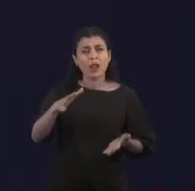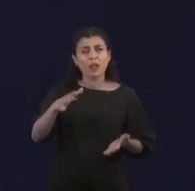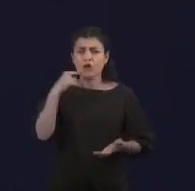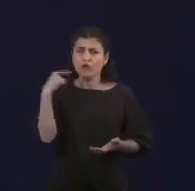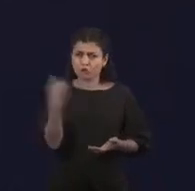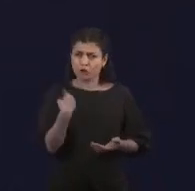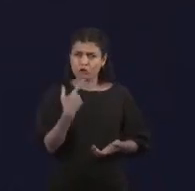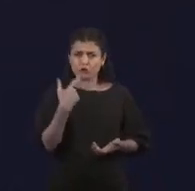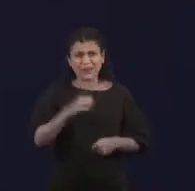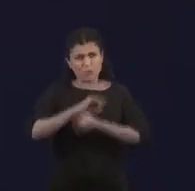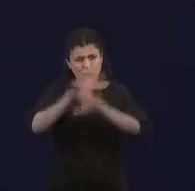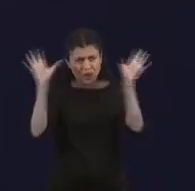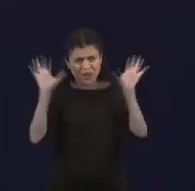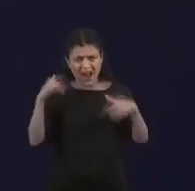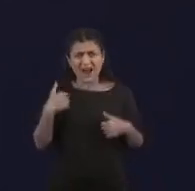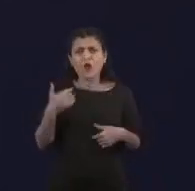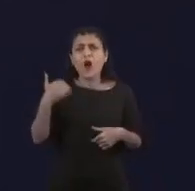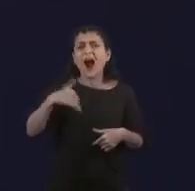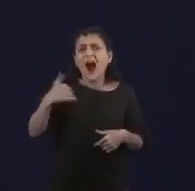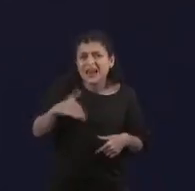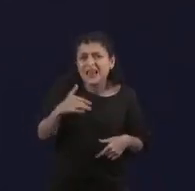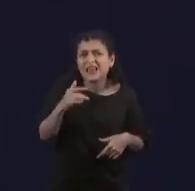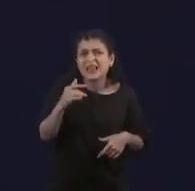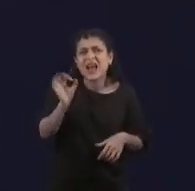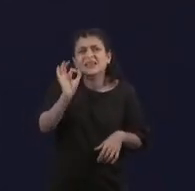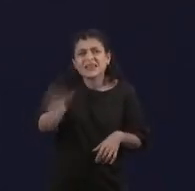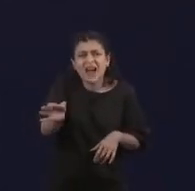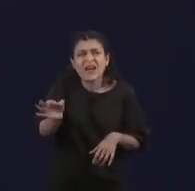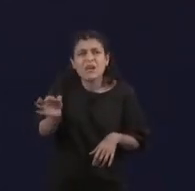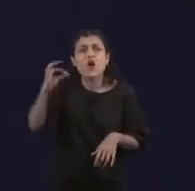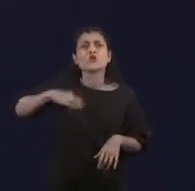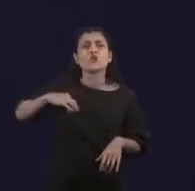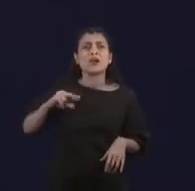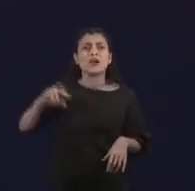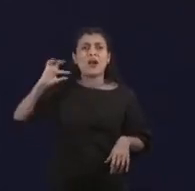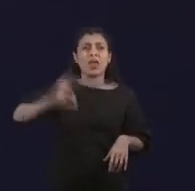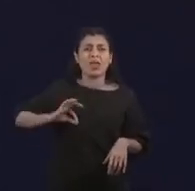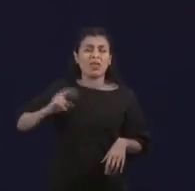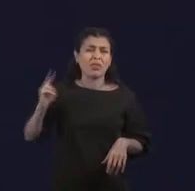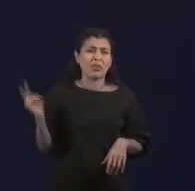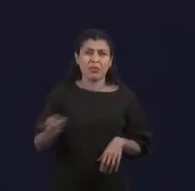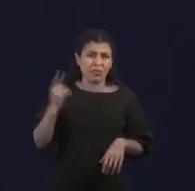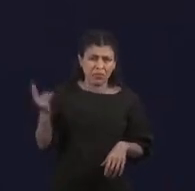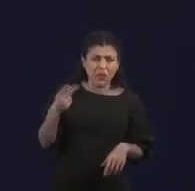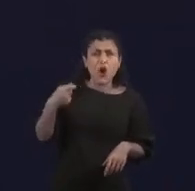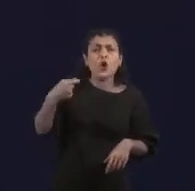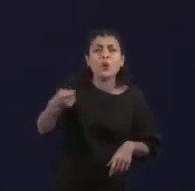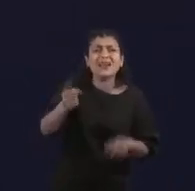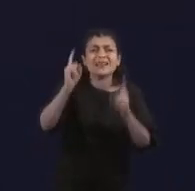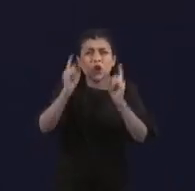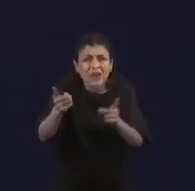que siempre lo dijimos, en Argentina los salarios son miserables, salarios, jubilaciones, digo, Argentina está